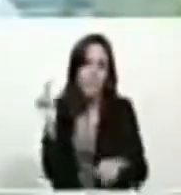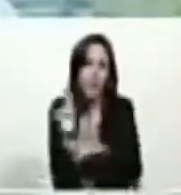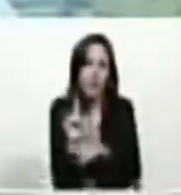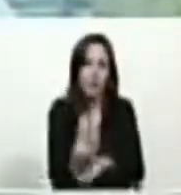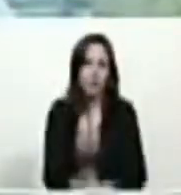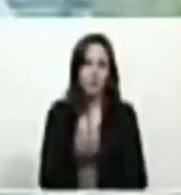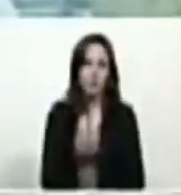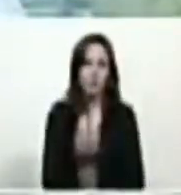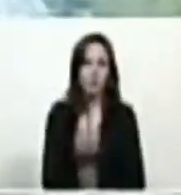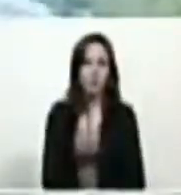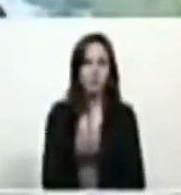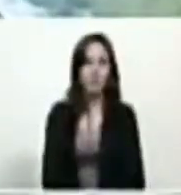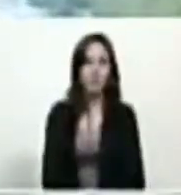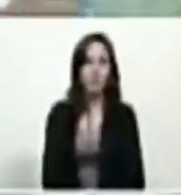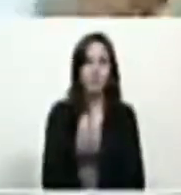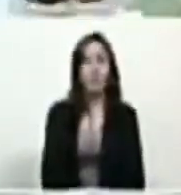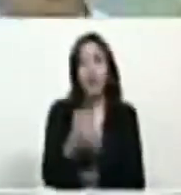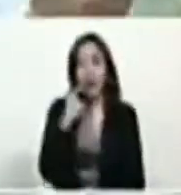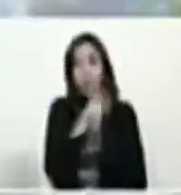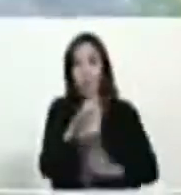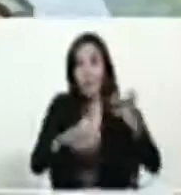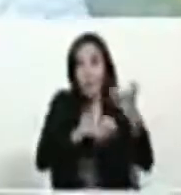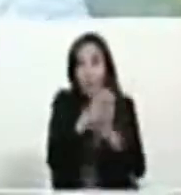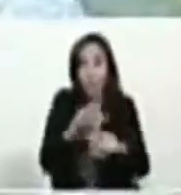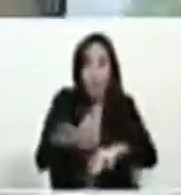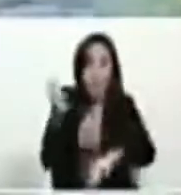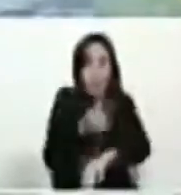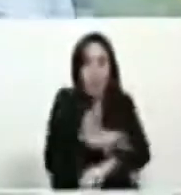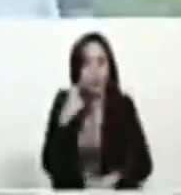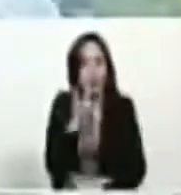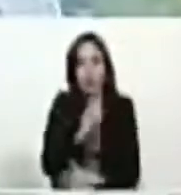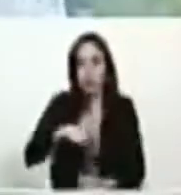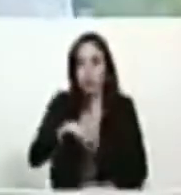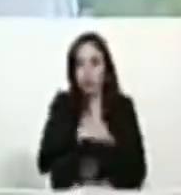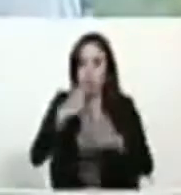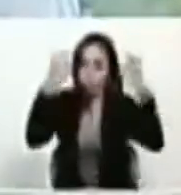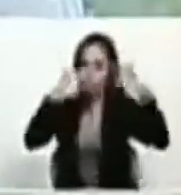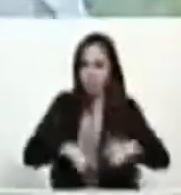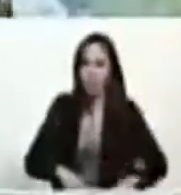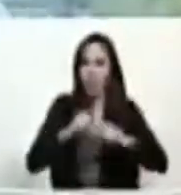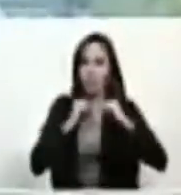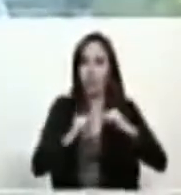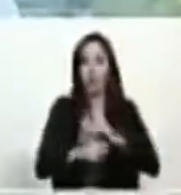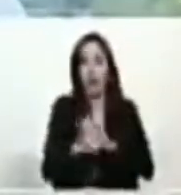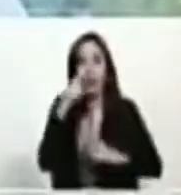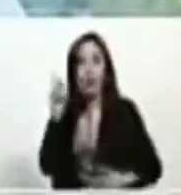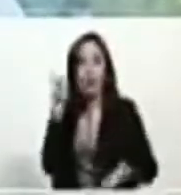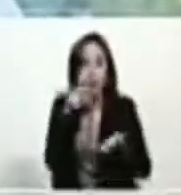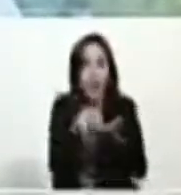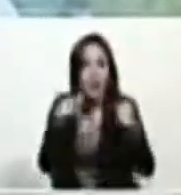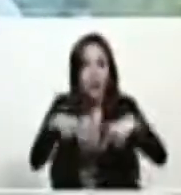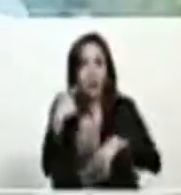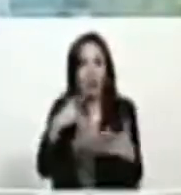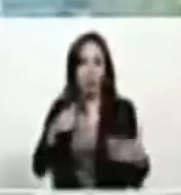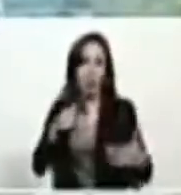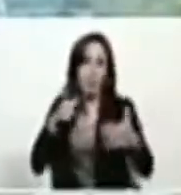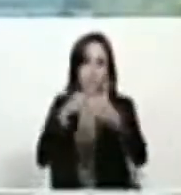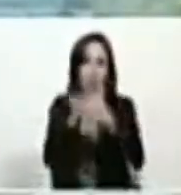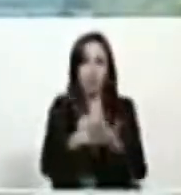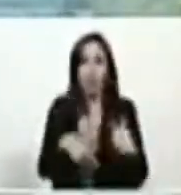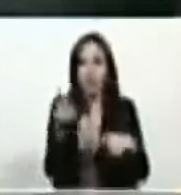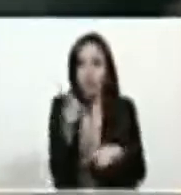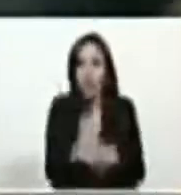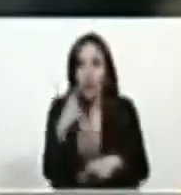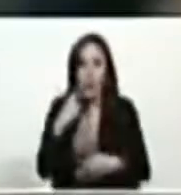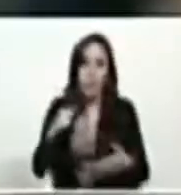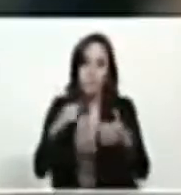Que ellos quieren crear un gran problema, nosotros los vamos a derrotar el día que asomen la nariz. El día que asomen la